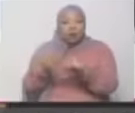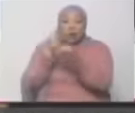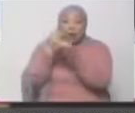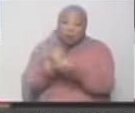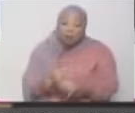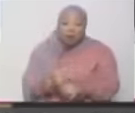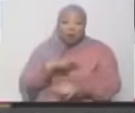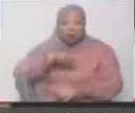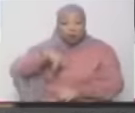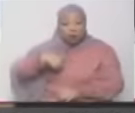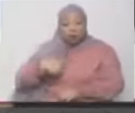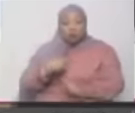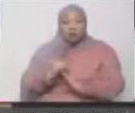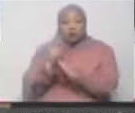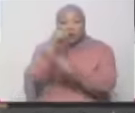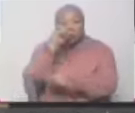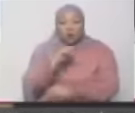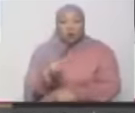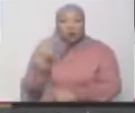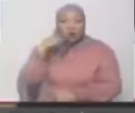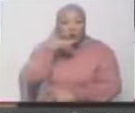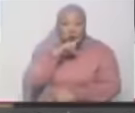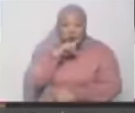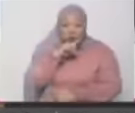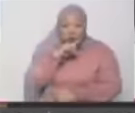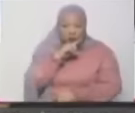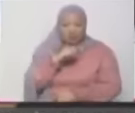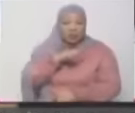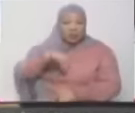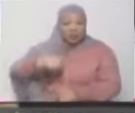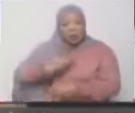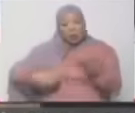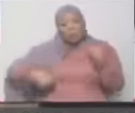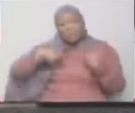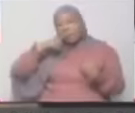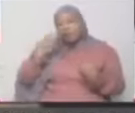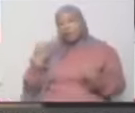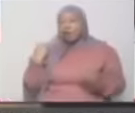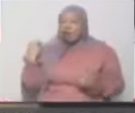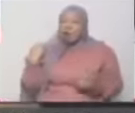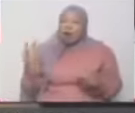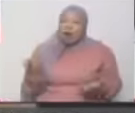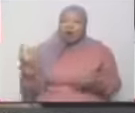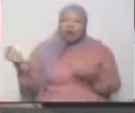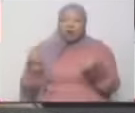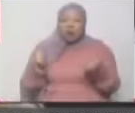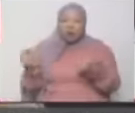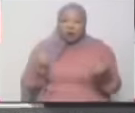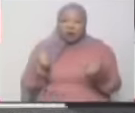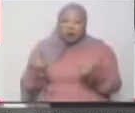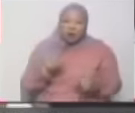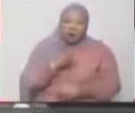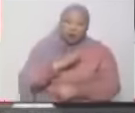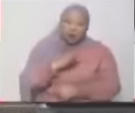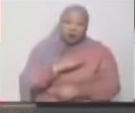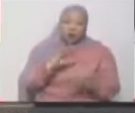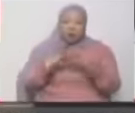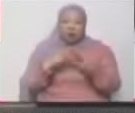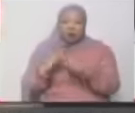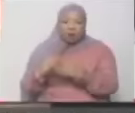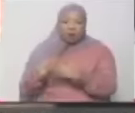irá a pasar este año en octubre. ¿Qué irá a decir nuestro presidente? Eso es un debate muy propio en las comunas.